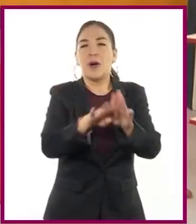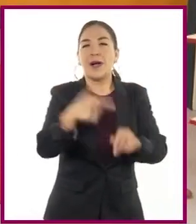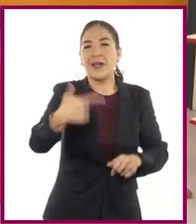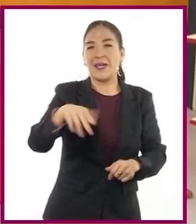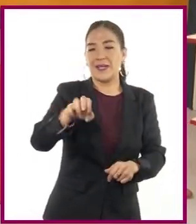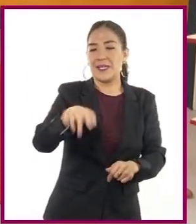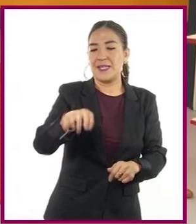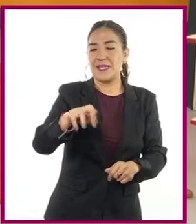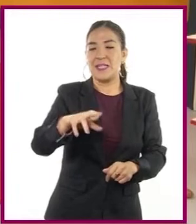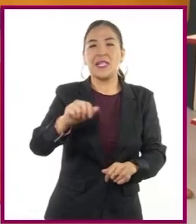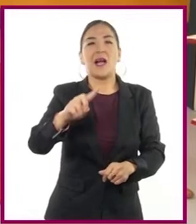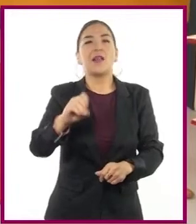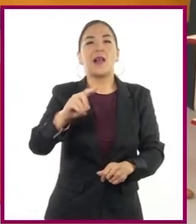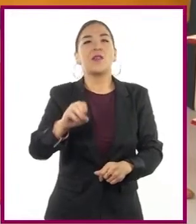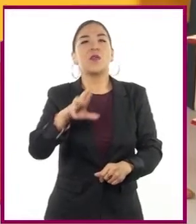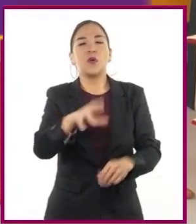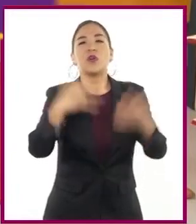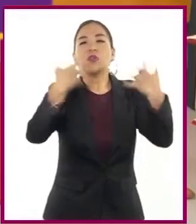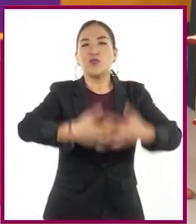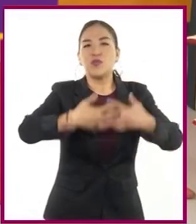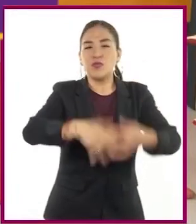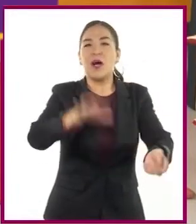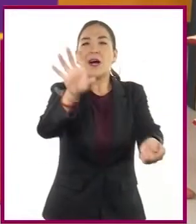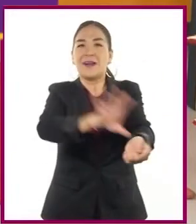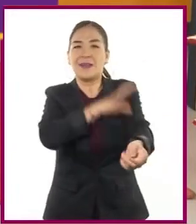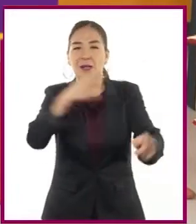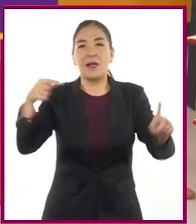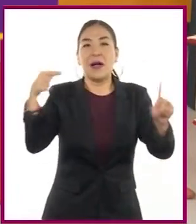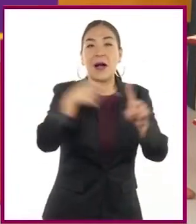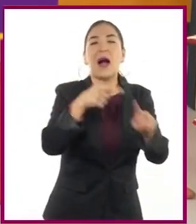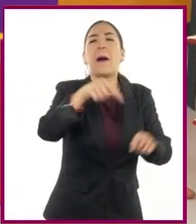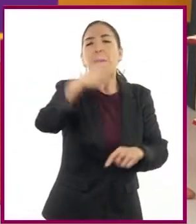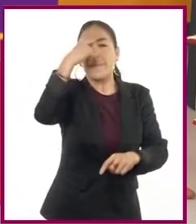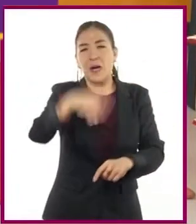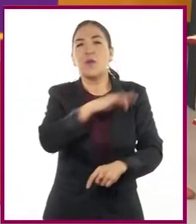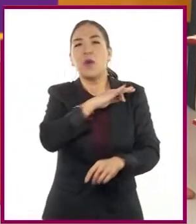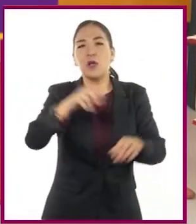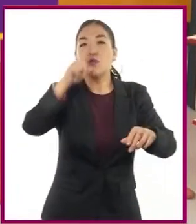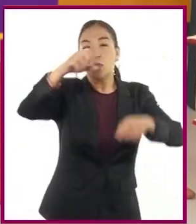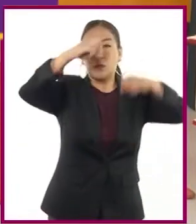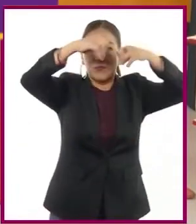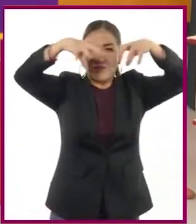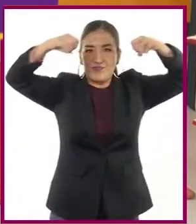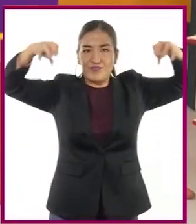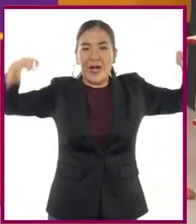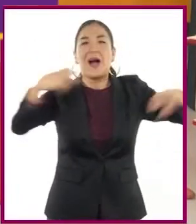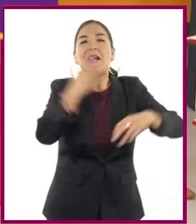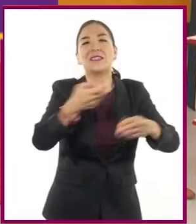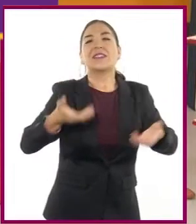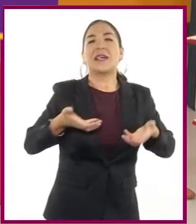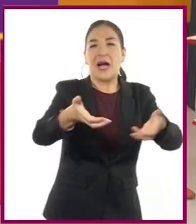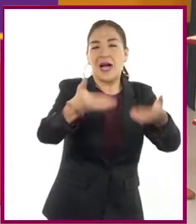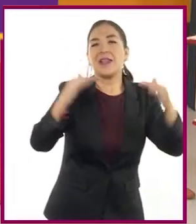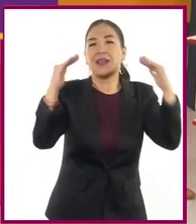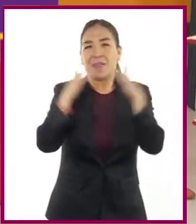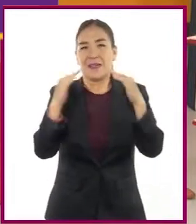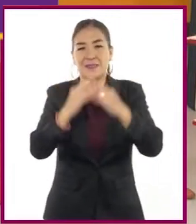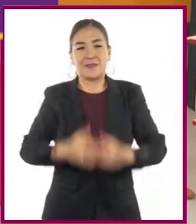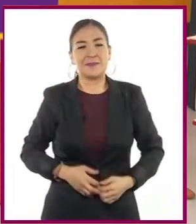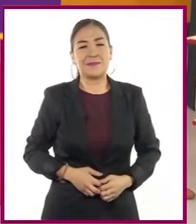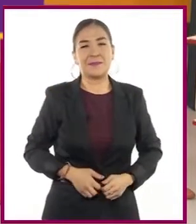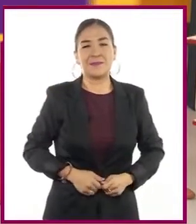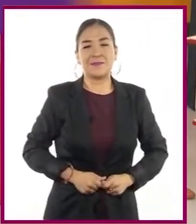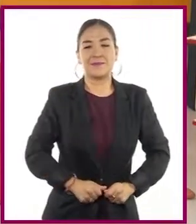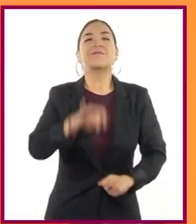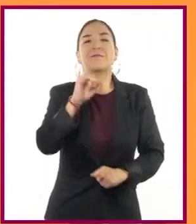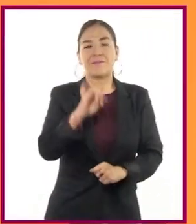generadores de corriente directa y de corriente alterna, los cuales permitieron alumbrar calles y casas. Cierto.